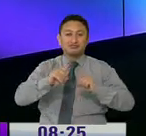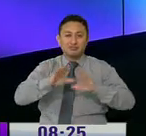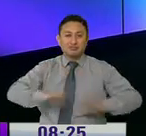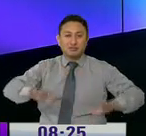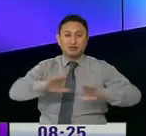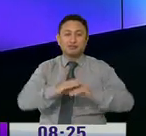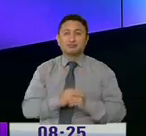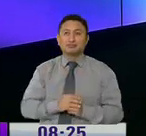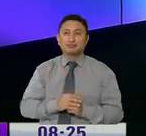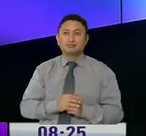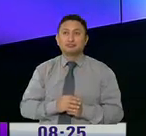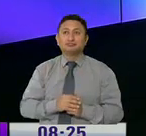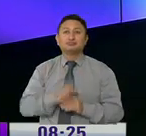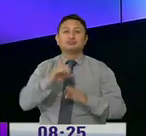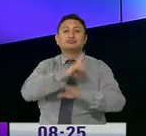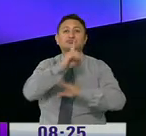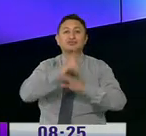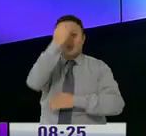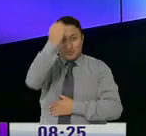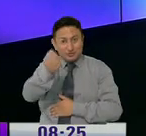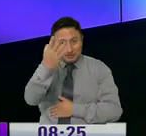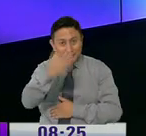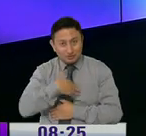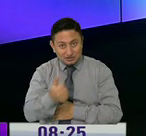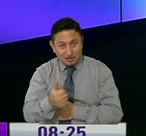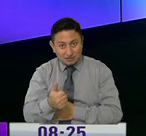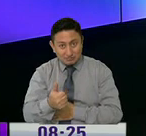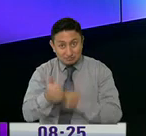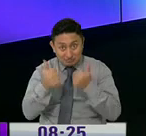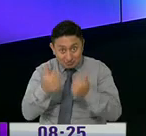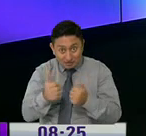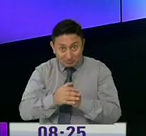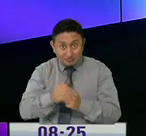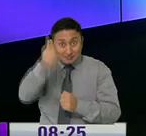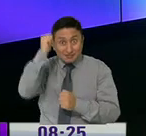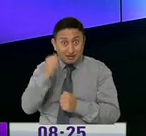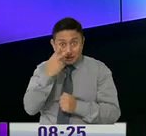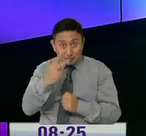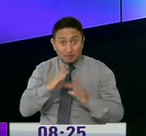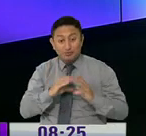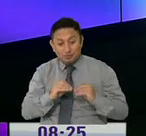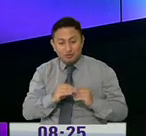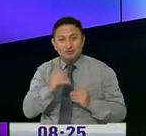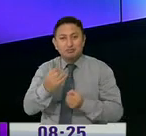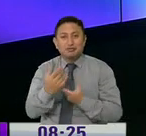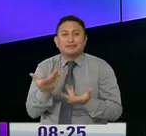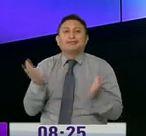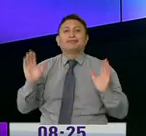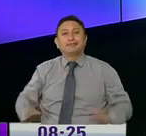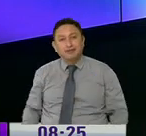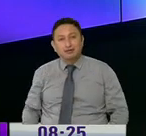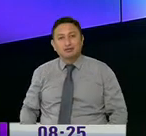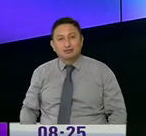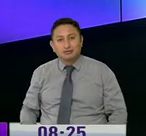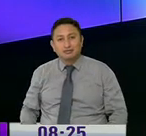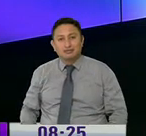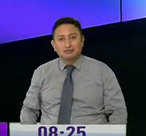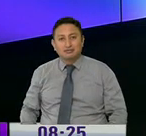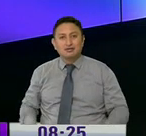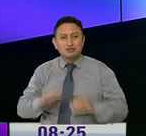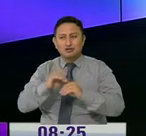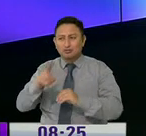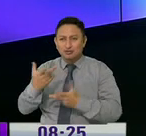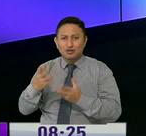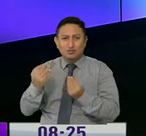Mi querida Sultana, buenos días, ¿cómo le va? ¿Todo bien? ¿Vio la novela? Yo no he visto, no me cuenta. Yo sé que hay un montón